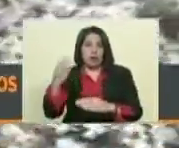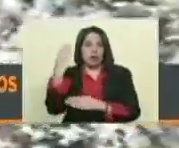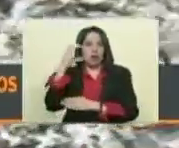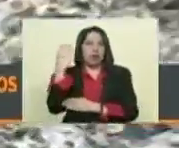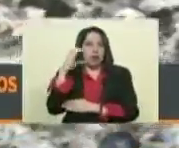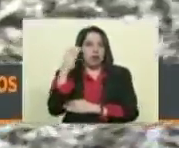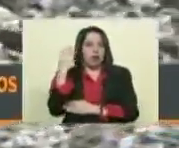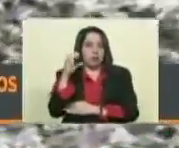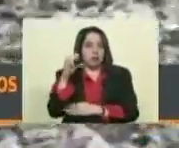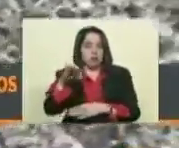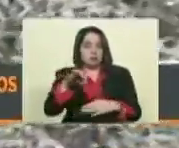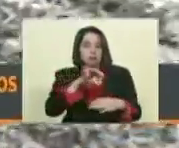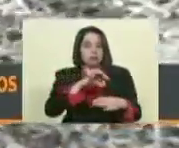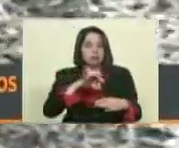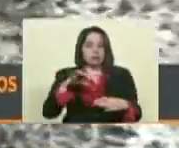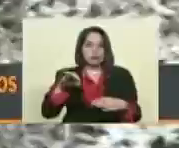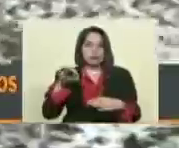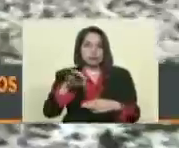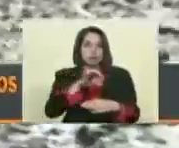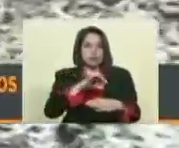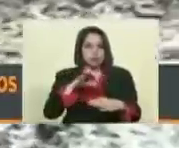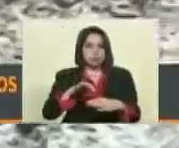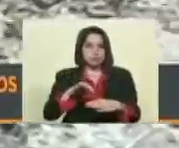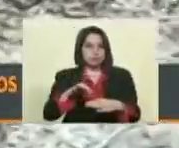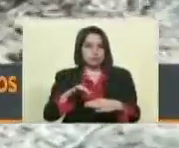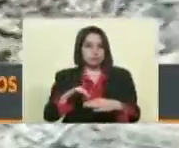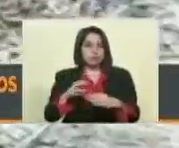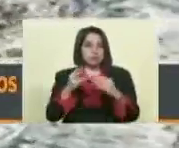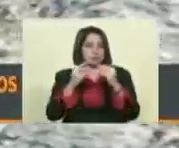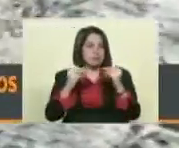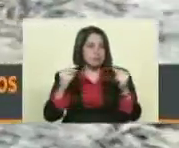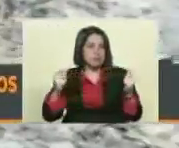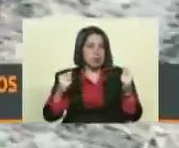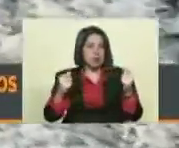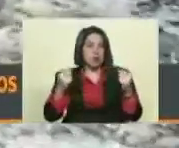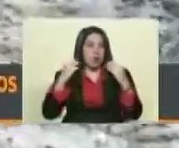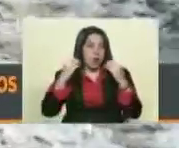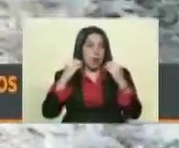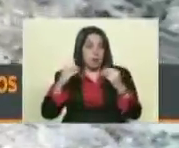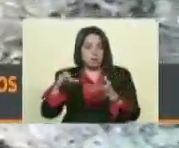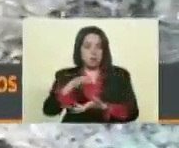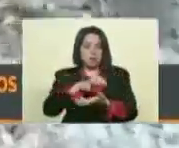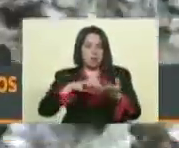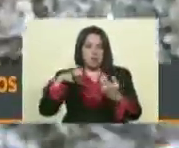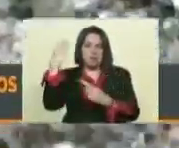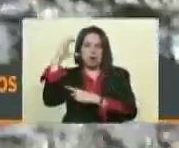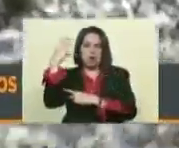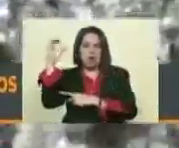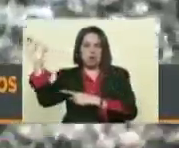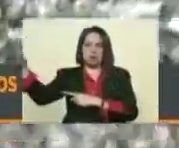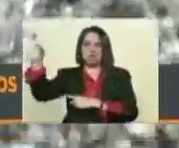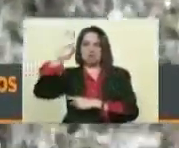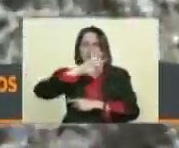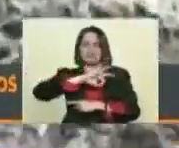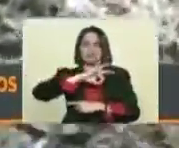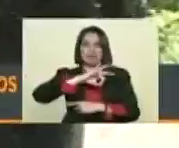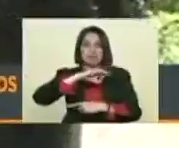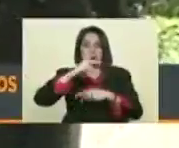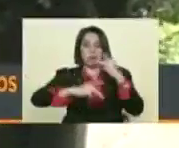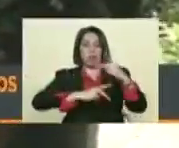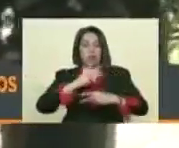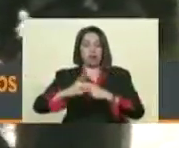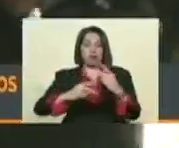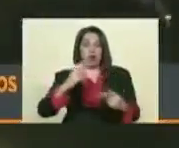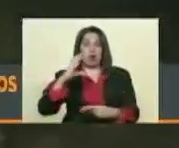Son cultivos incipientes, producto de la migración del problema desde Colombia, principal país productor de